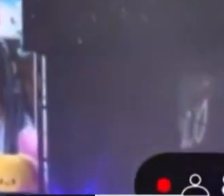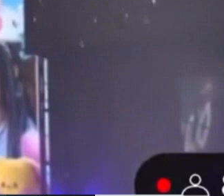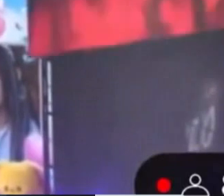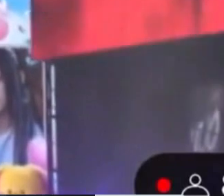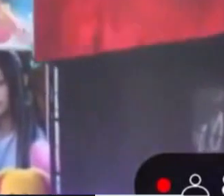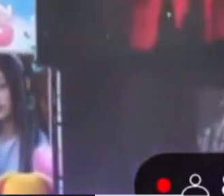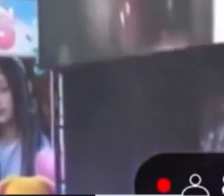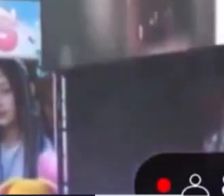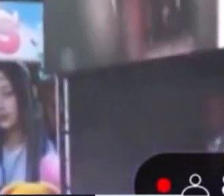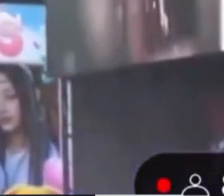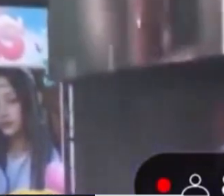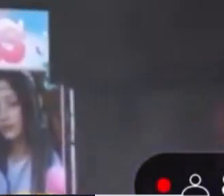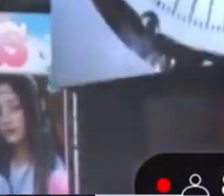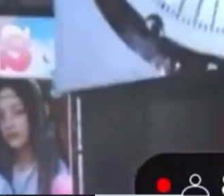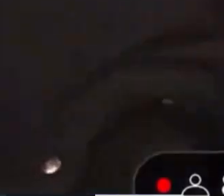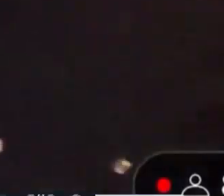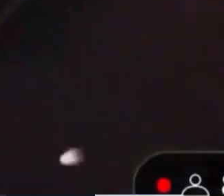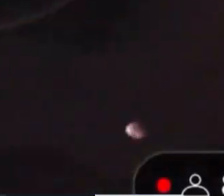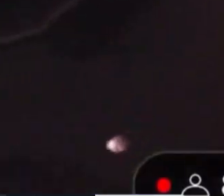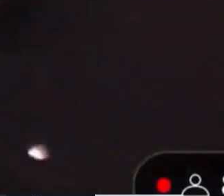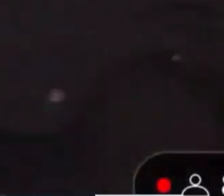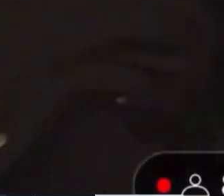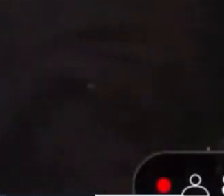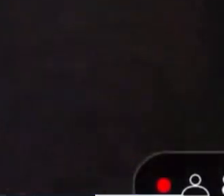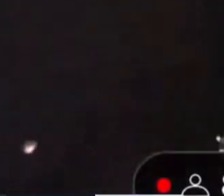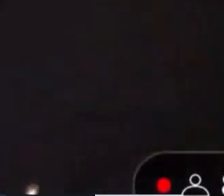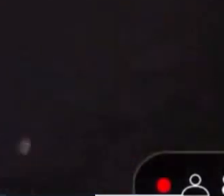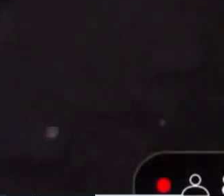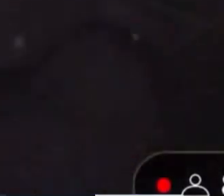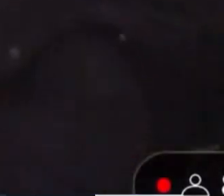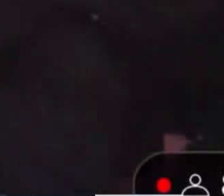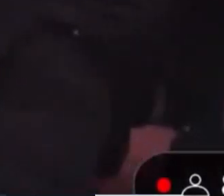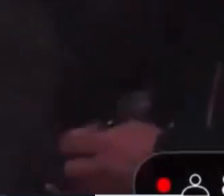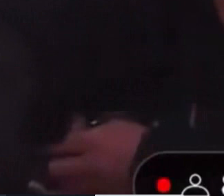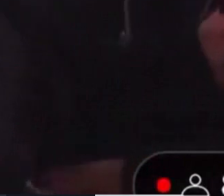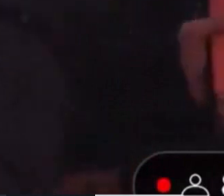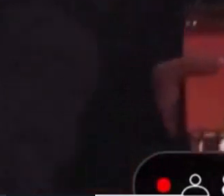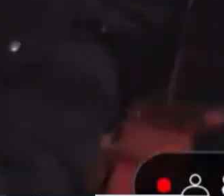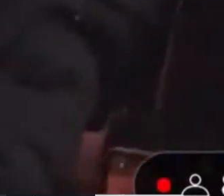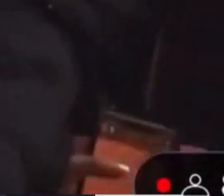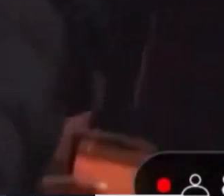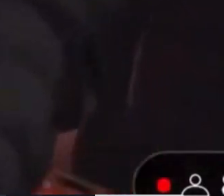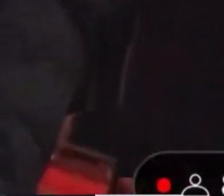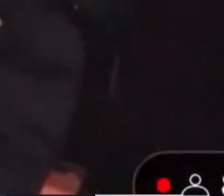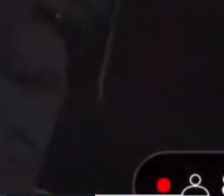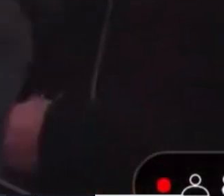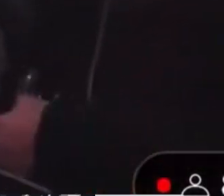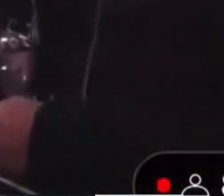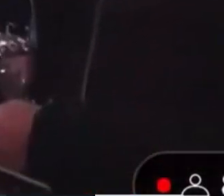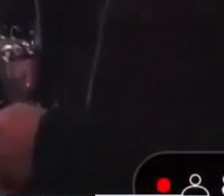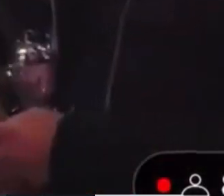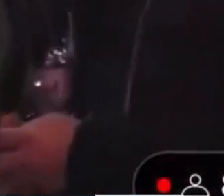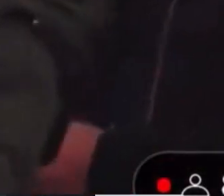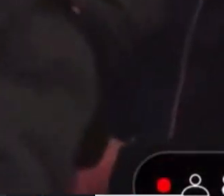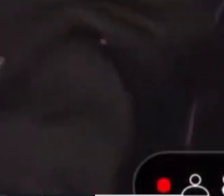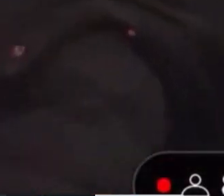Hay un party en la piscina. Todo el mundo sigue mirándonos. Traemos el flow desde Argentina